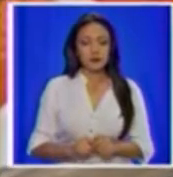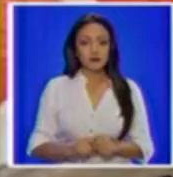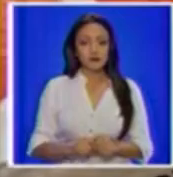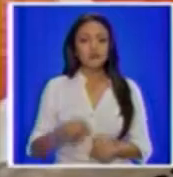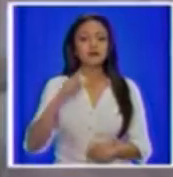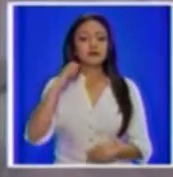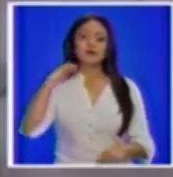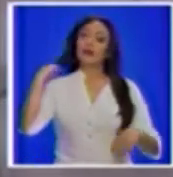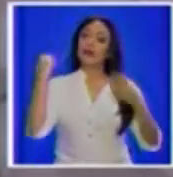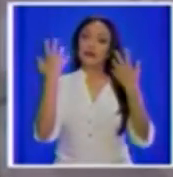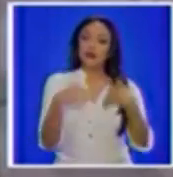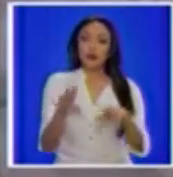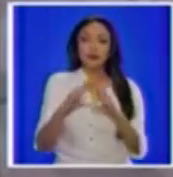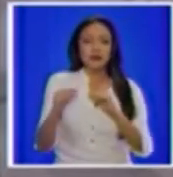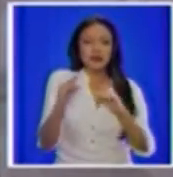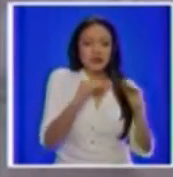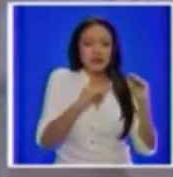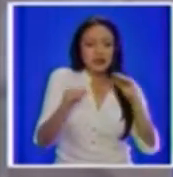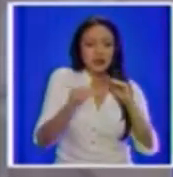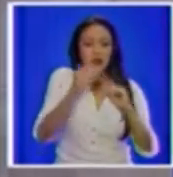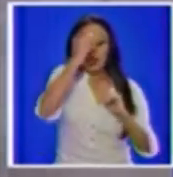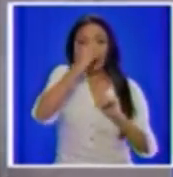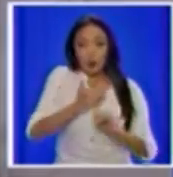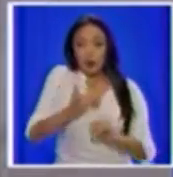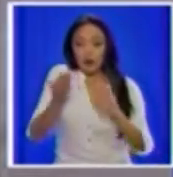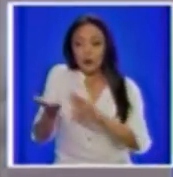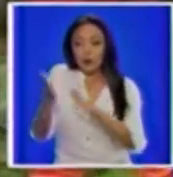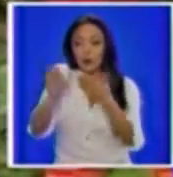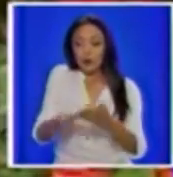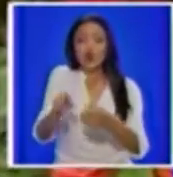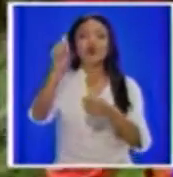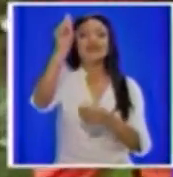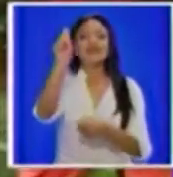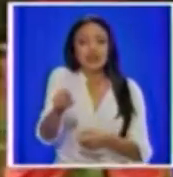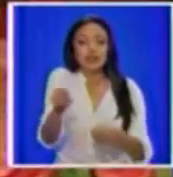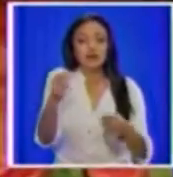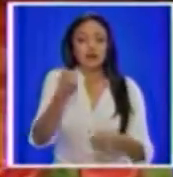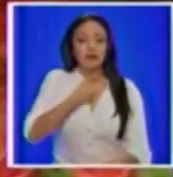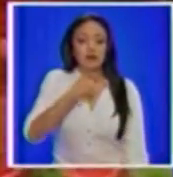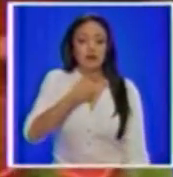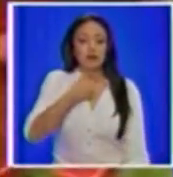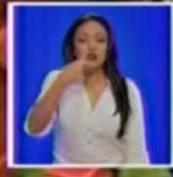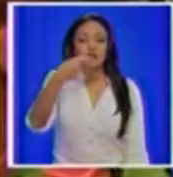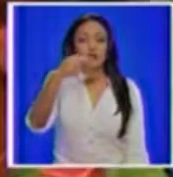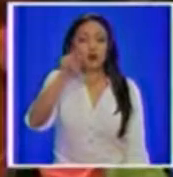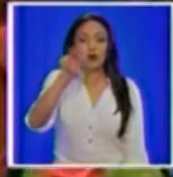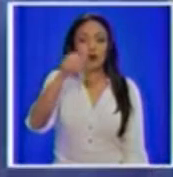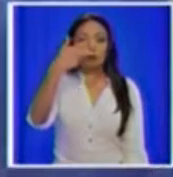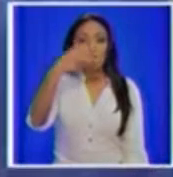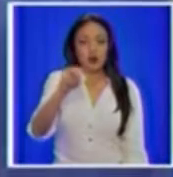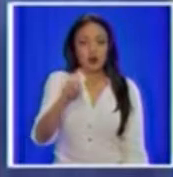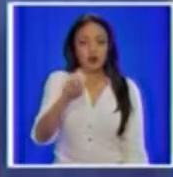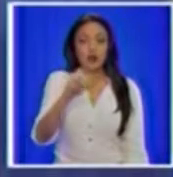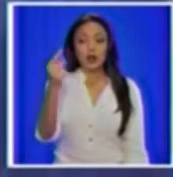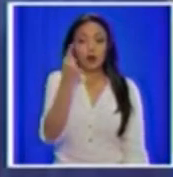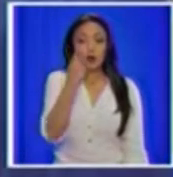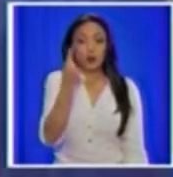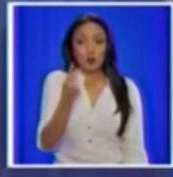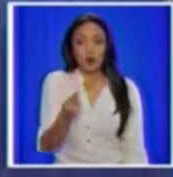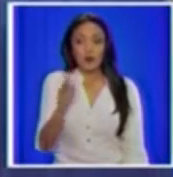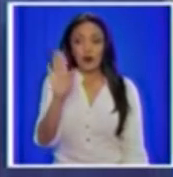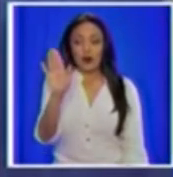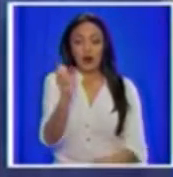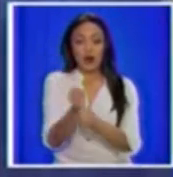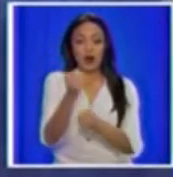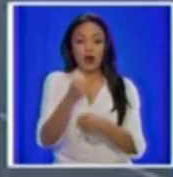Se acabó la especulación. El cuerpo que está en medicina legal sí es el de Guacho y la prueba de ADN que se hizo sobre su mamá y sobre su